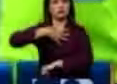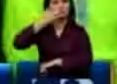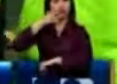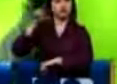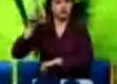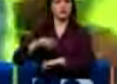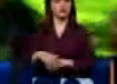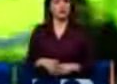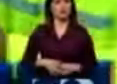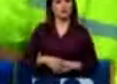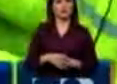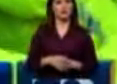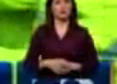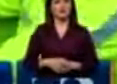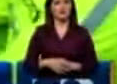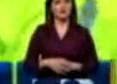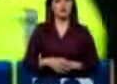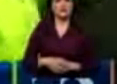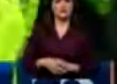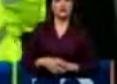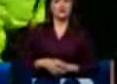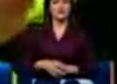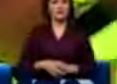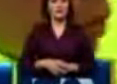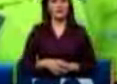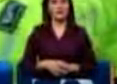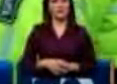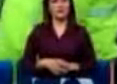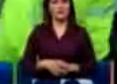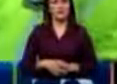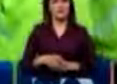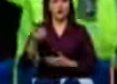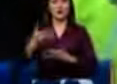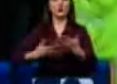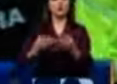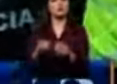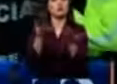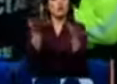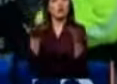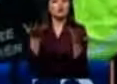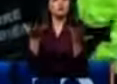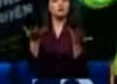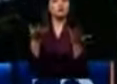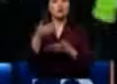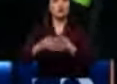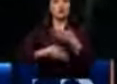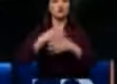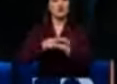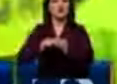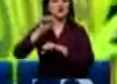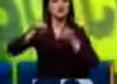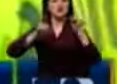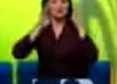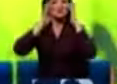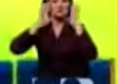parte de la policía. Sin embargo, no se conoce el número total ni si van a ser procesados o no.